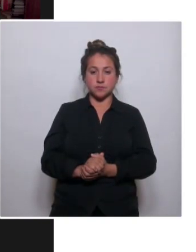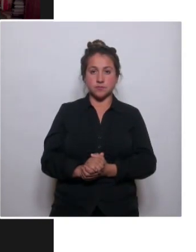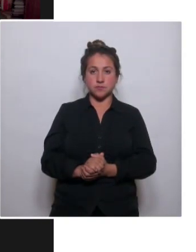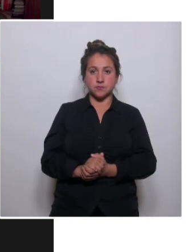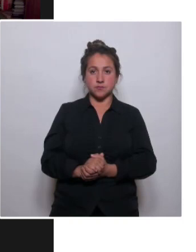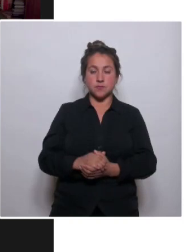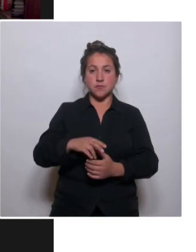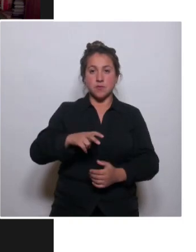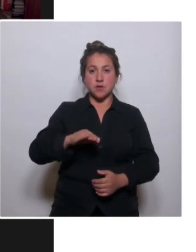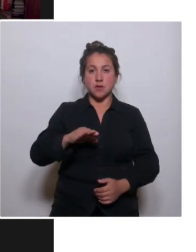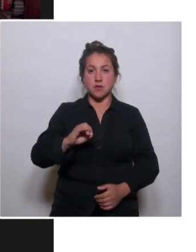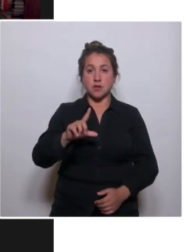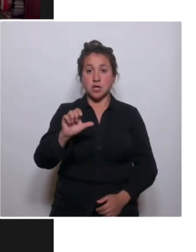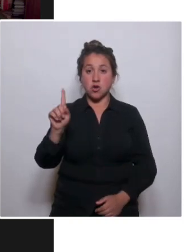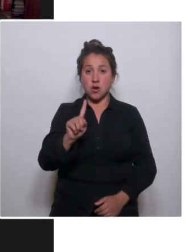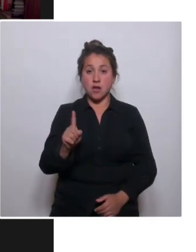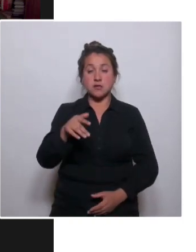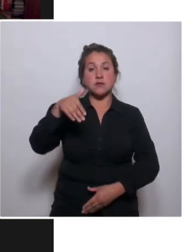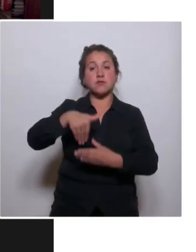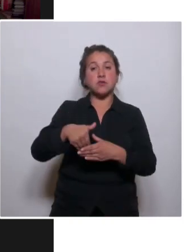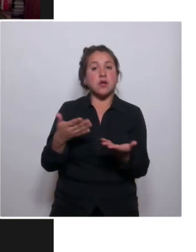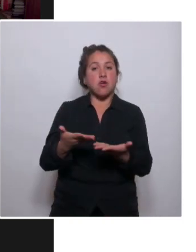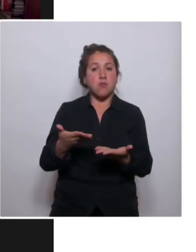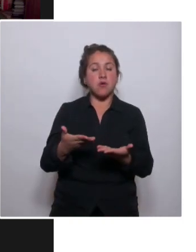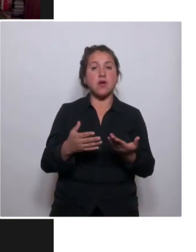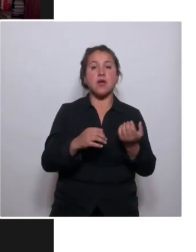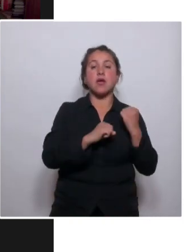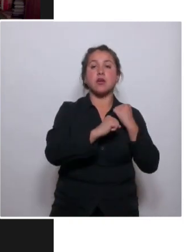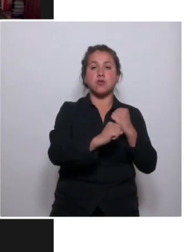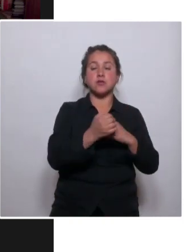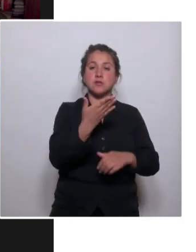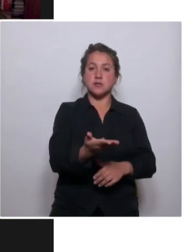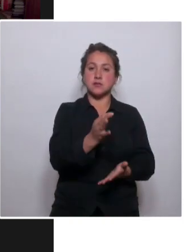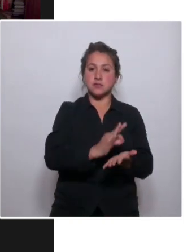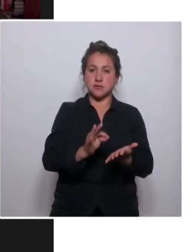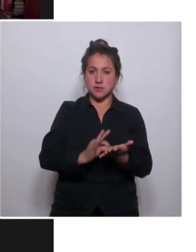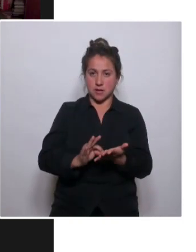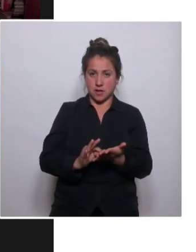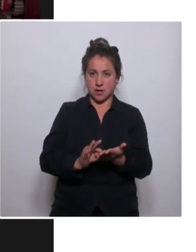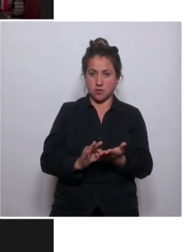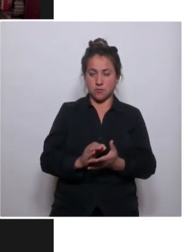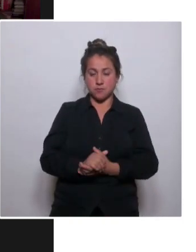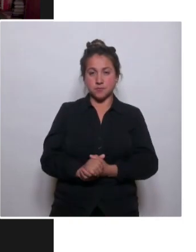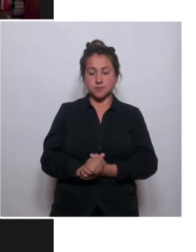Señor Nicolás Núñez, ¿cómo vota? En contra, señor secretario.